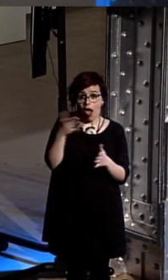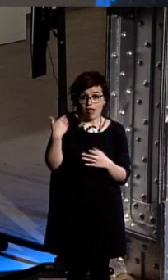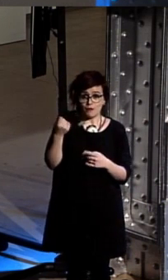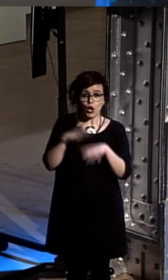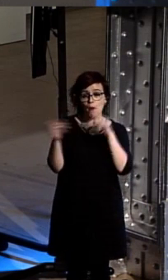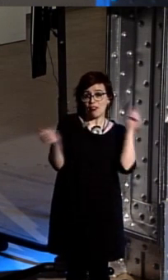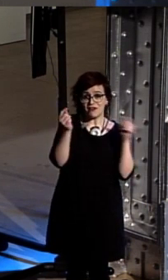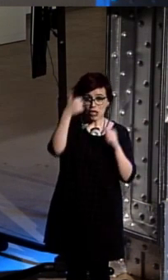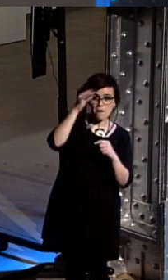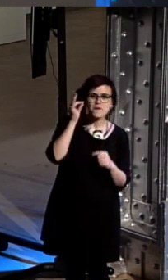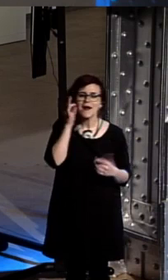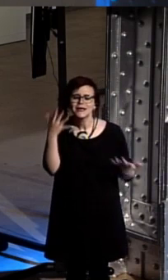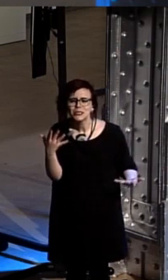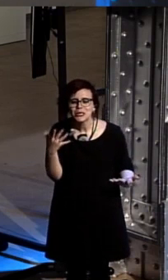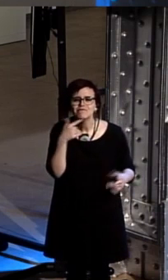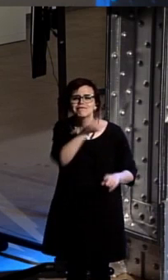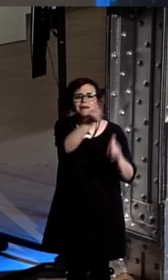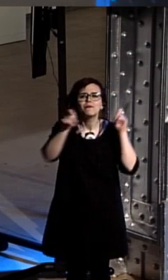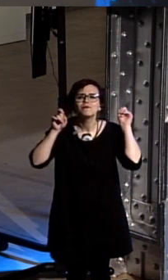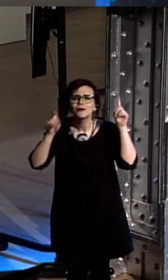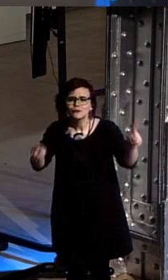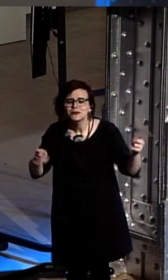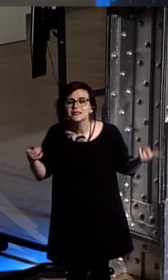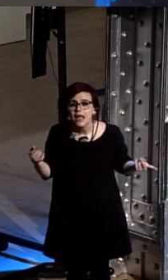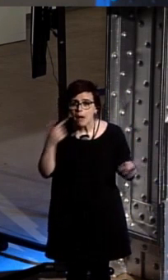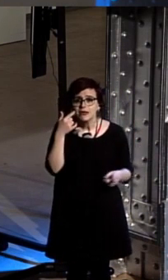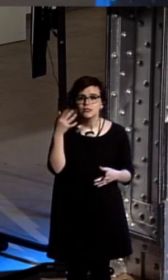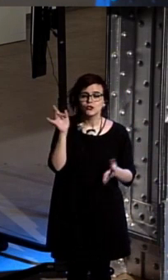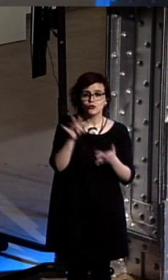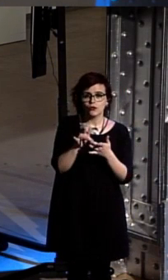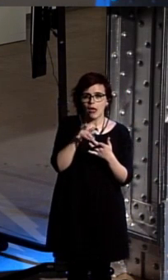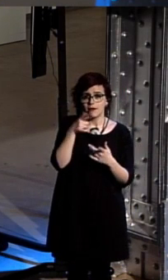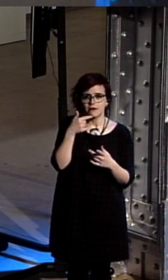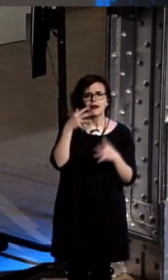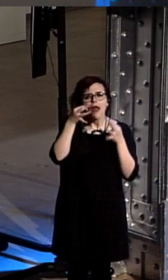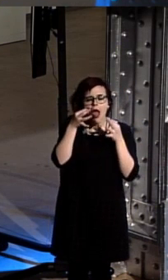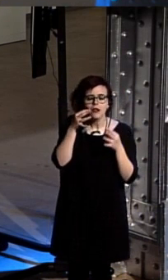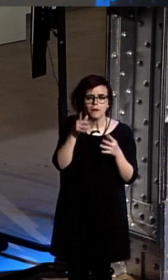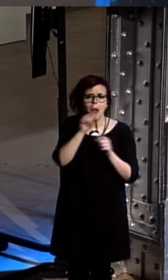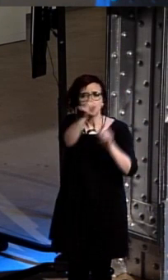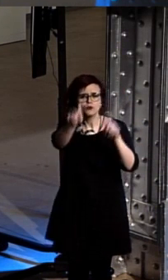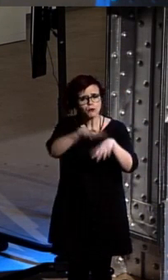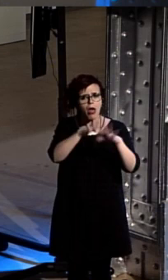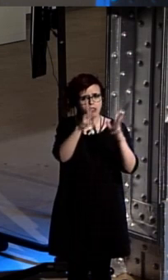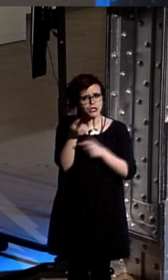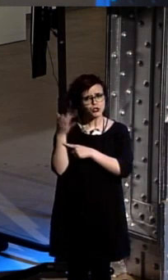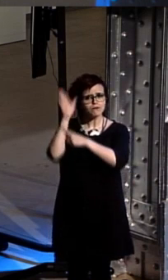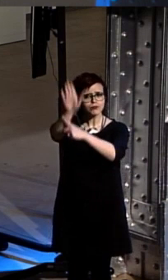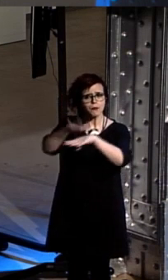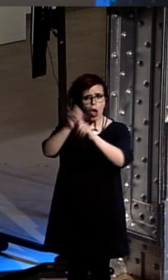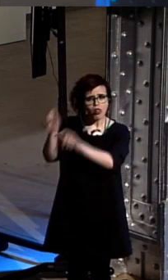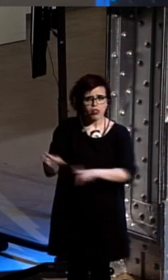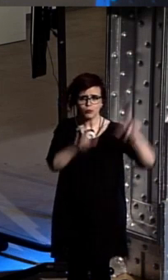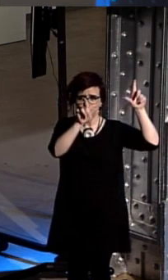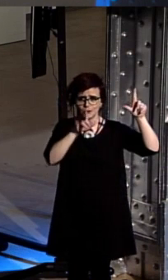debate entre hombres y mujeres, pero os quería preguntar yo también. En vez de preguntaros más bien, os voy a dar los datos. En esta diapositiva,